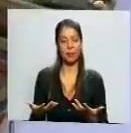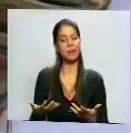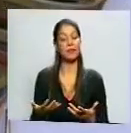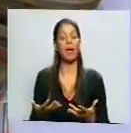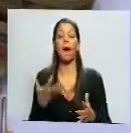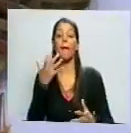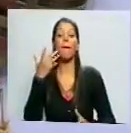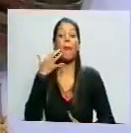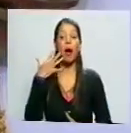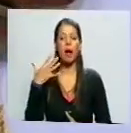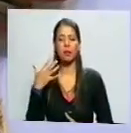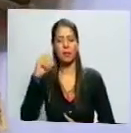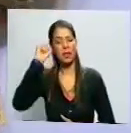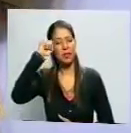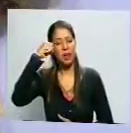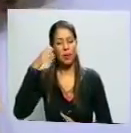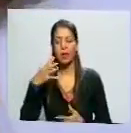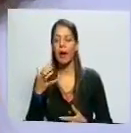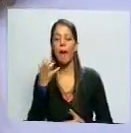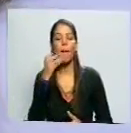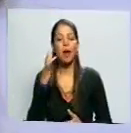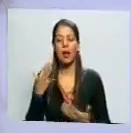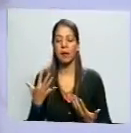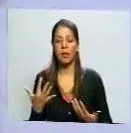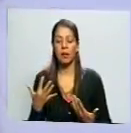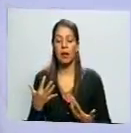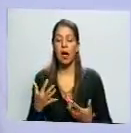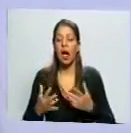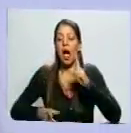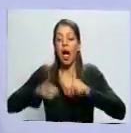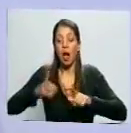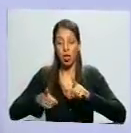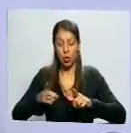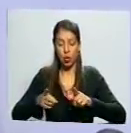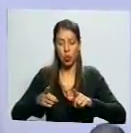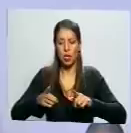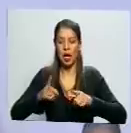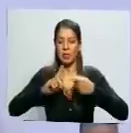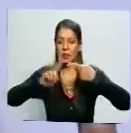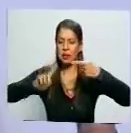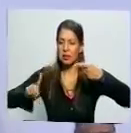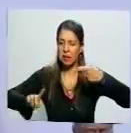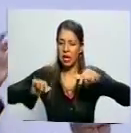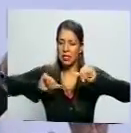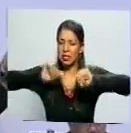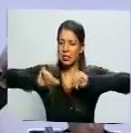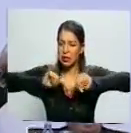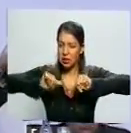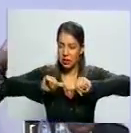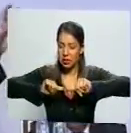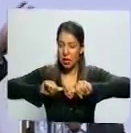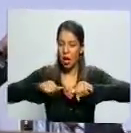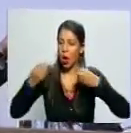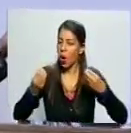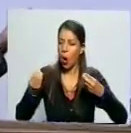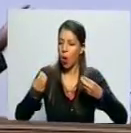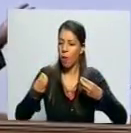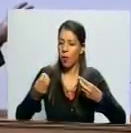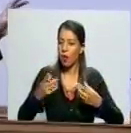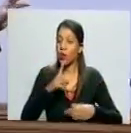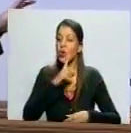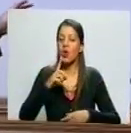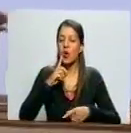como, por ejemplo, se recuerda todavía el nombre de algunas centrales termoeléctricas y fueron fundadas precisamente con el